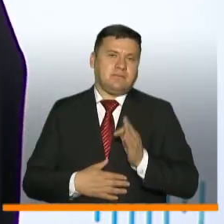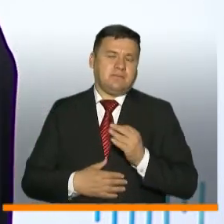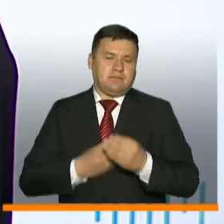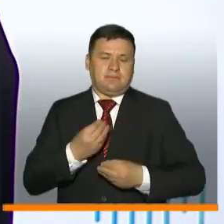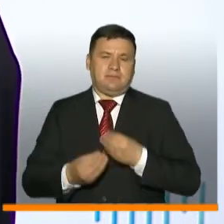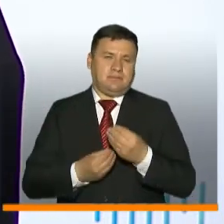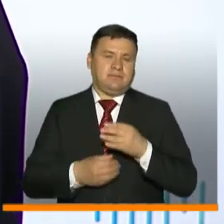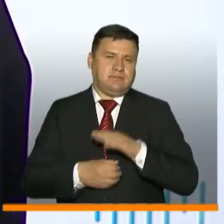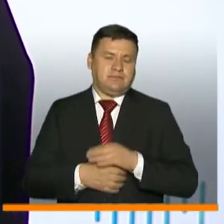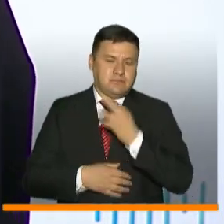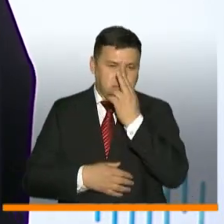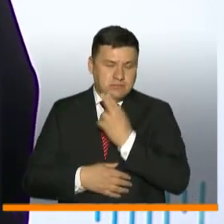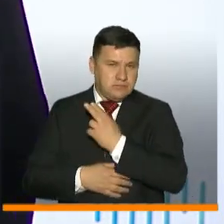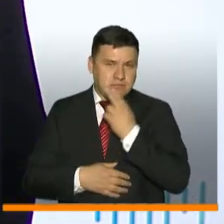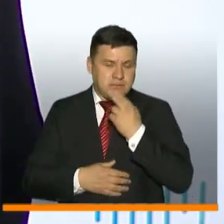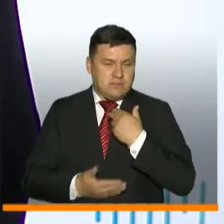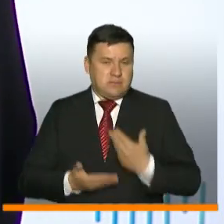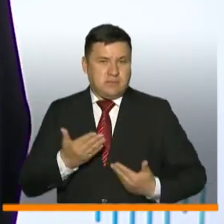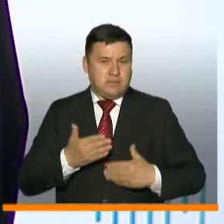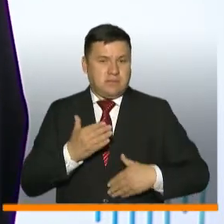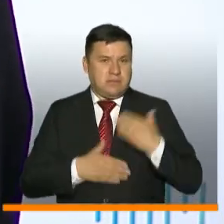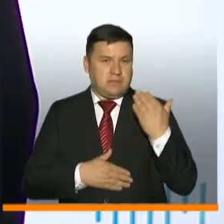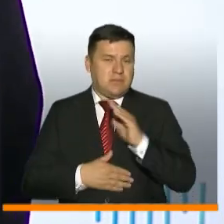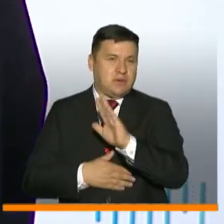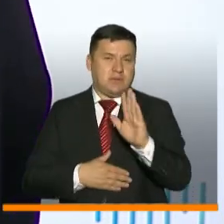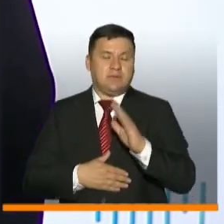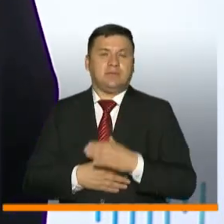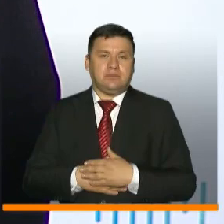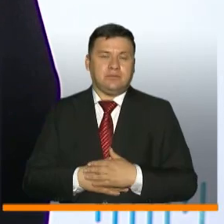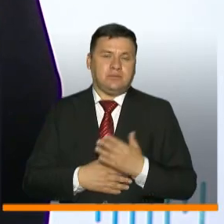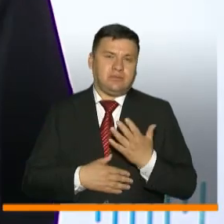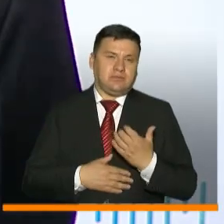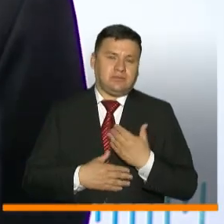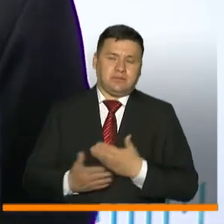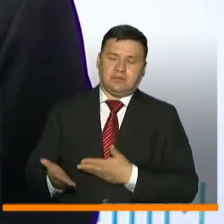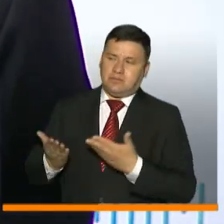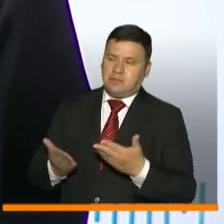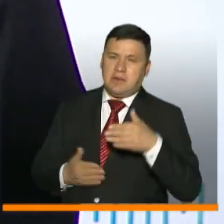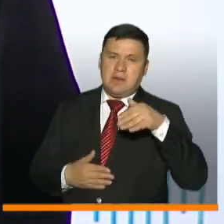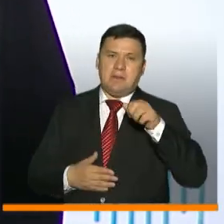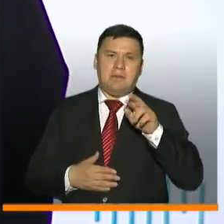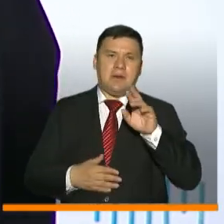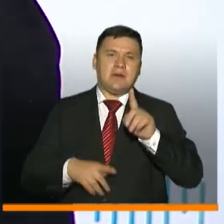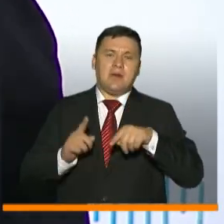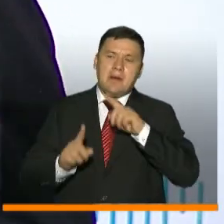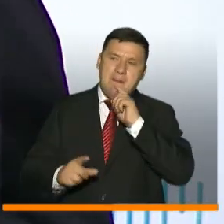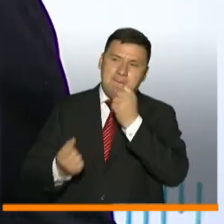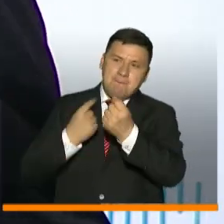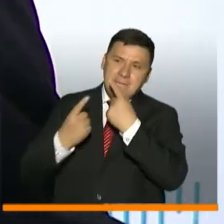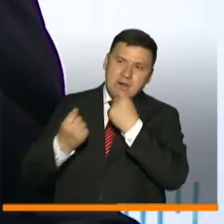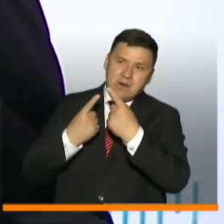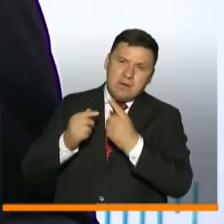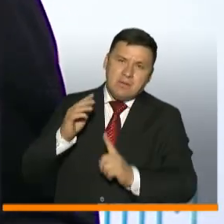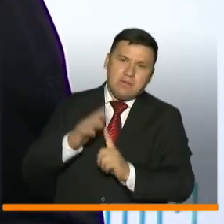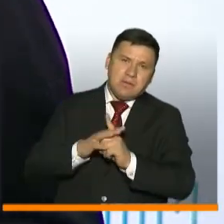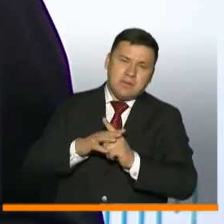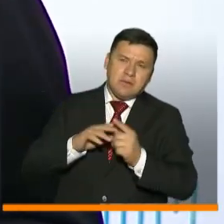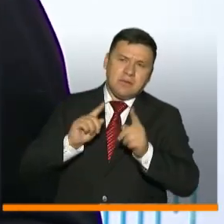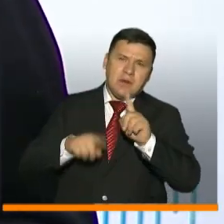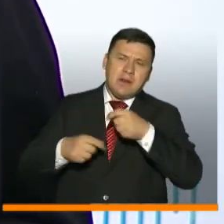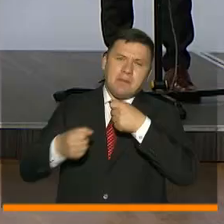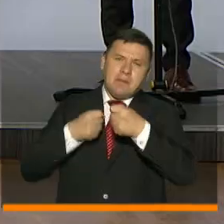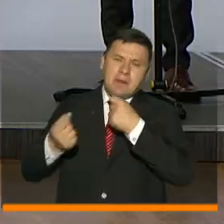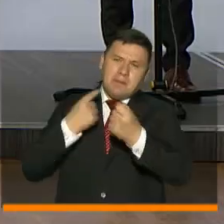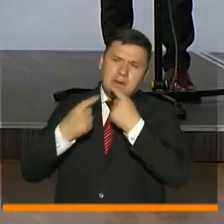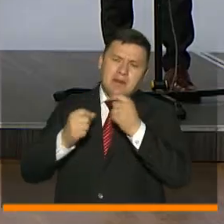lo hacemos, y cumpliendo con la posibilidad de conversar con ustedes, quiero darle paso a Mauro para algunas preguntas que han surgido de varios periodistas